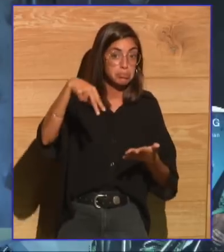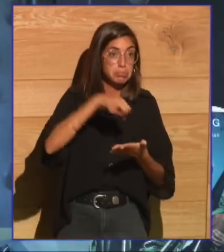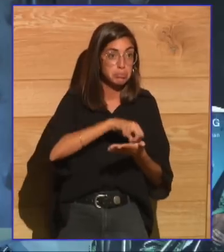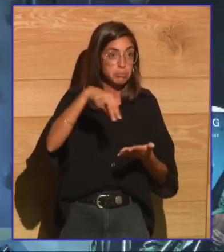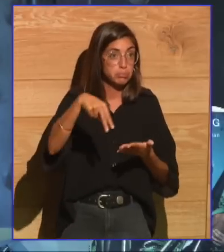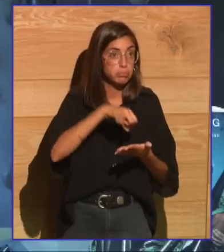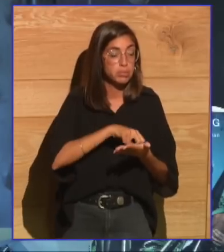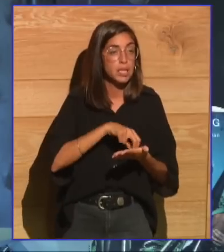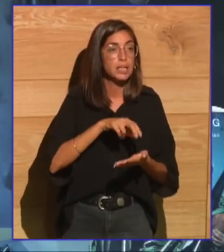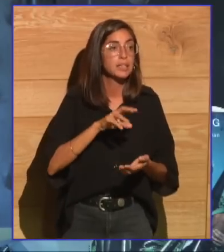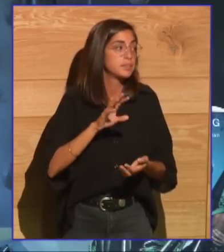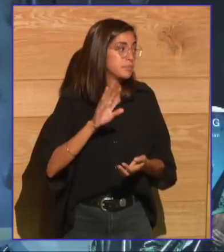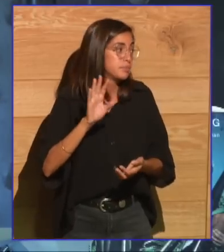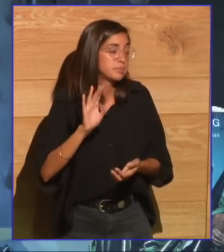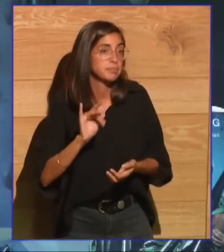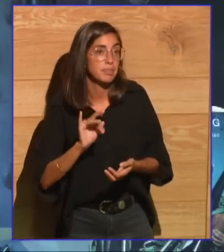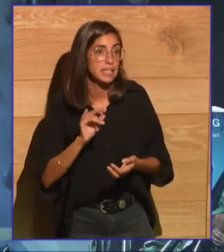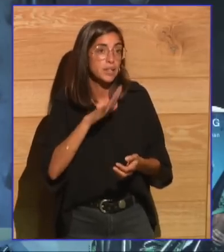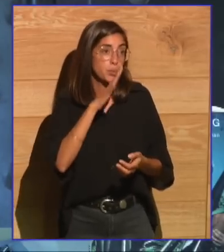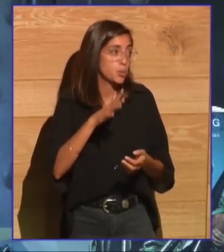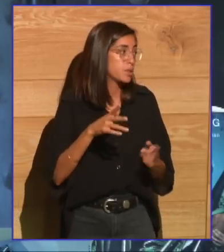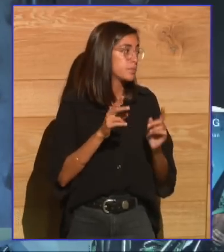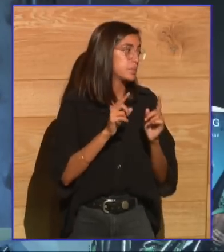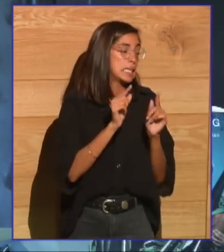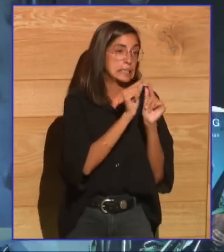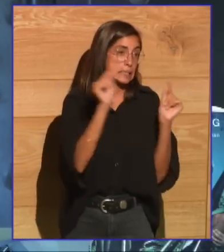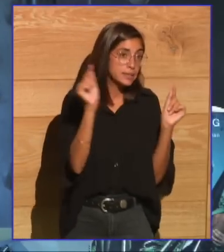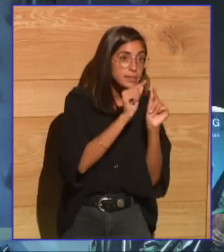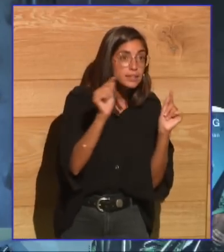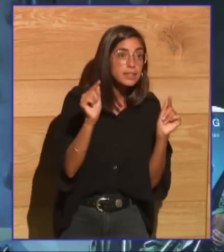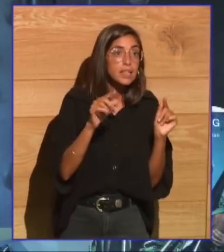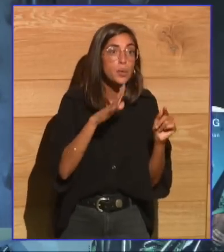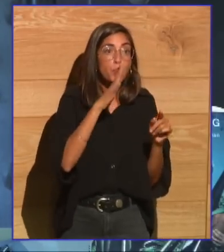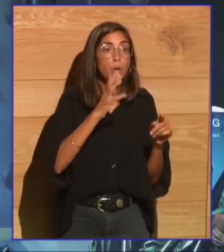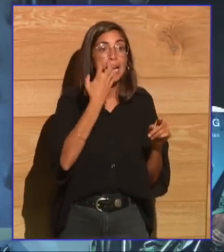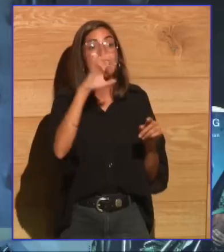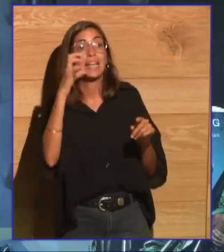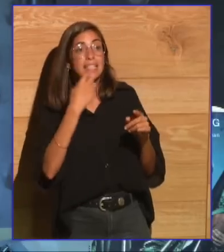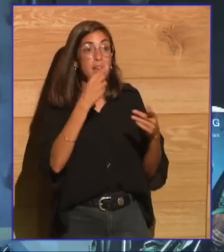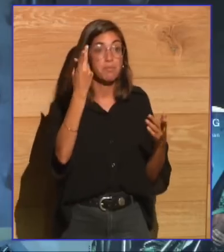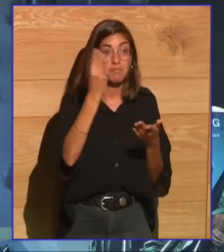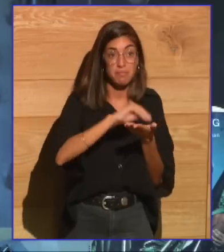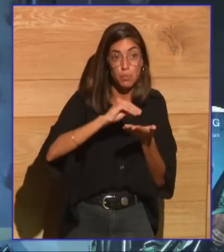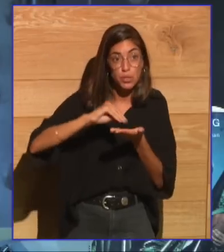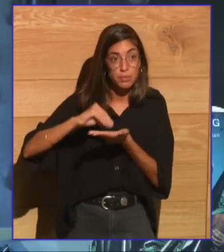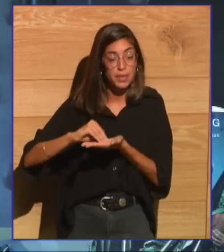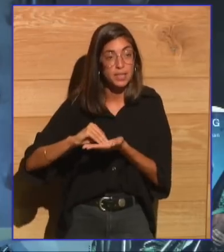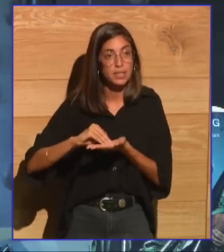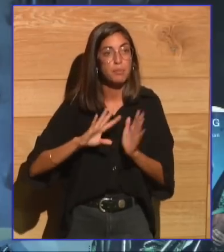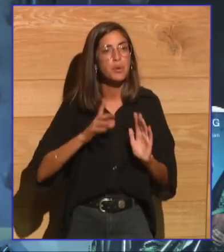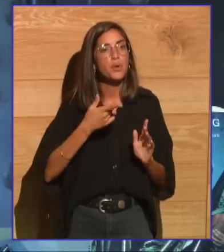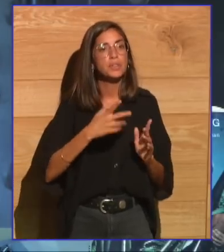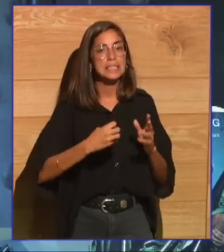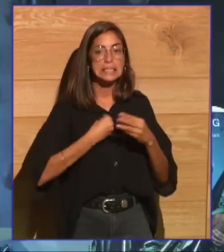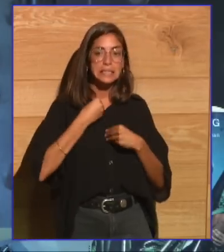reaccionando varias veces está girando varias veces no está girando o está gritando en varias veces pero lo que te genera es esa